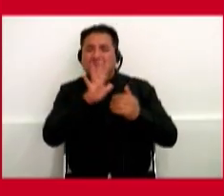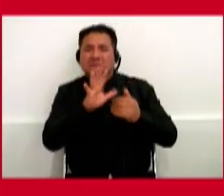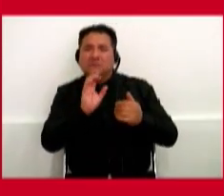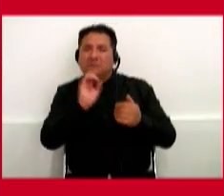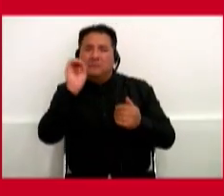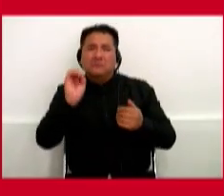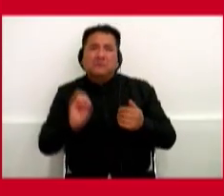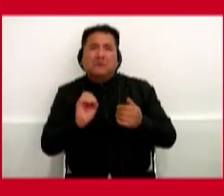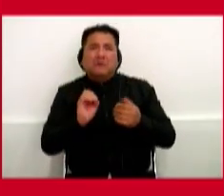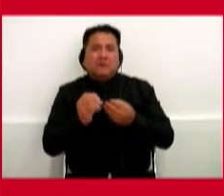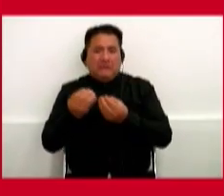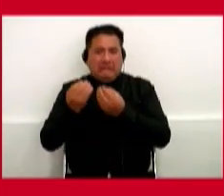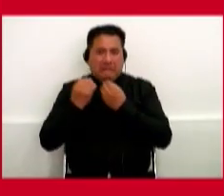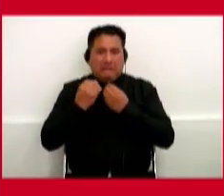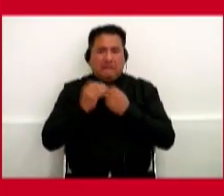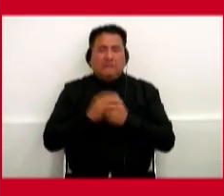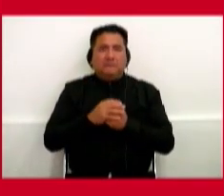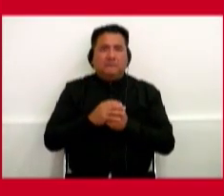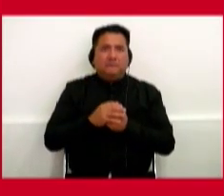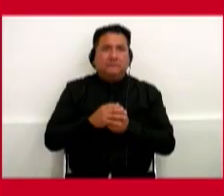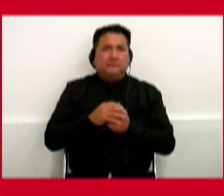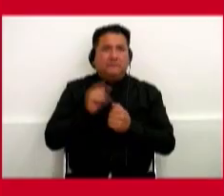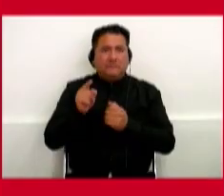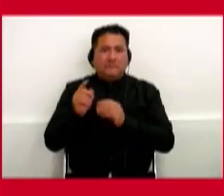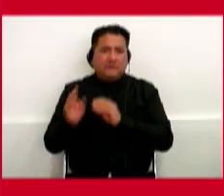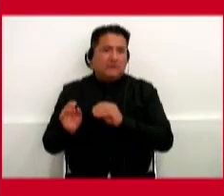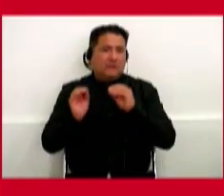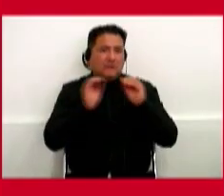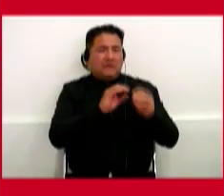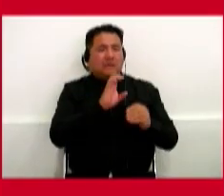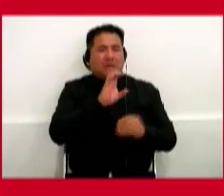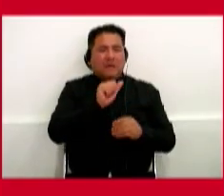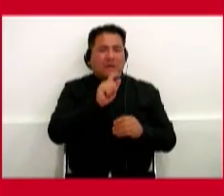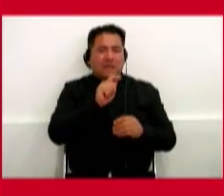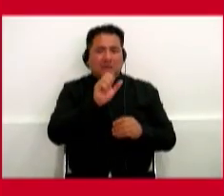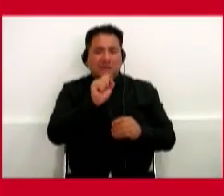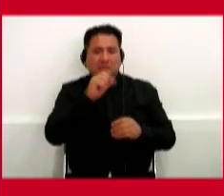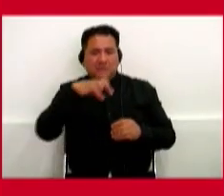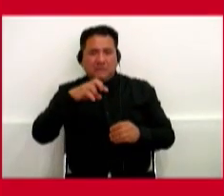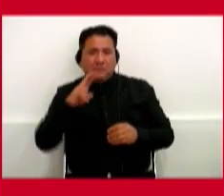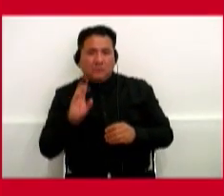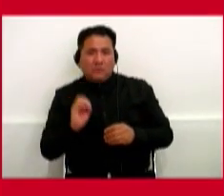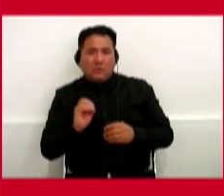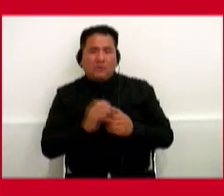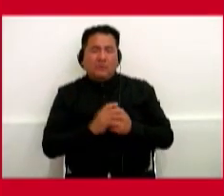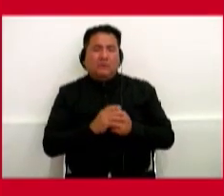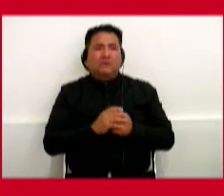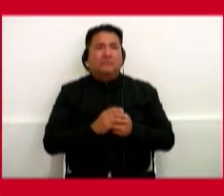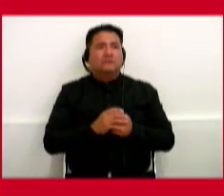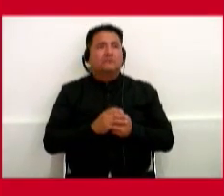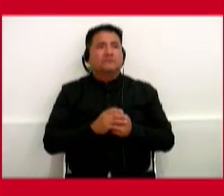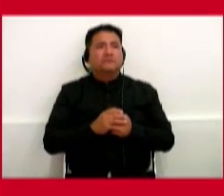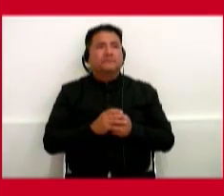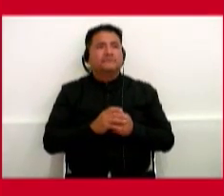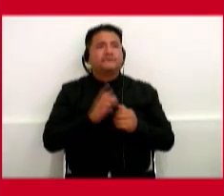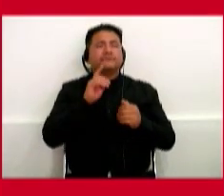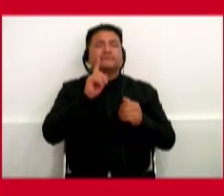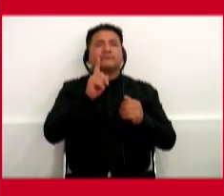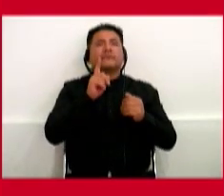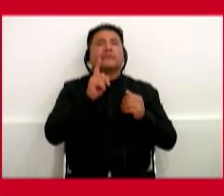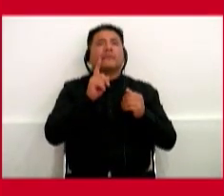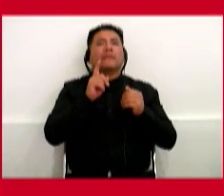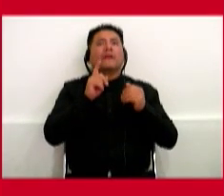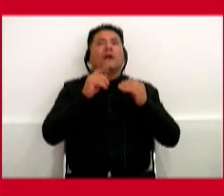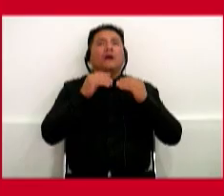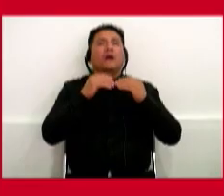términos de NPV. Ahora, eso llevado a cash flow era más del 15%, por lo cual obviamente tiene una repercusión bastante importante en el negocio.